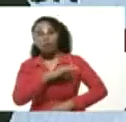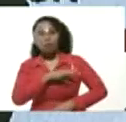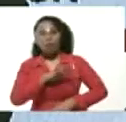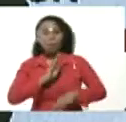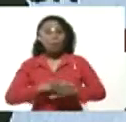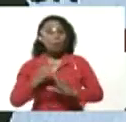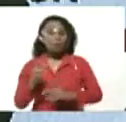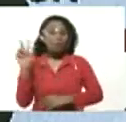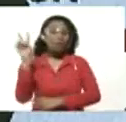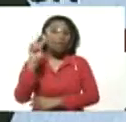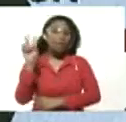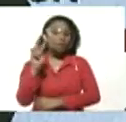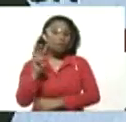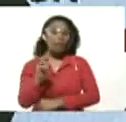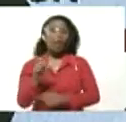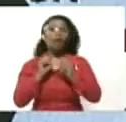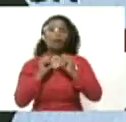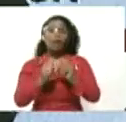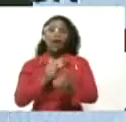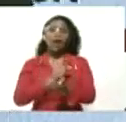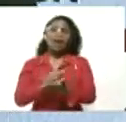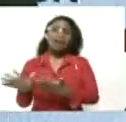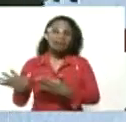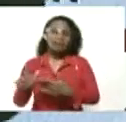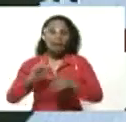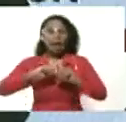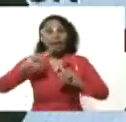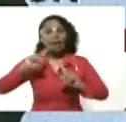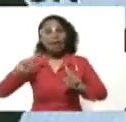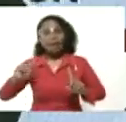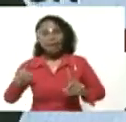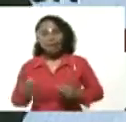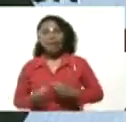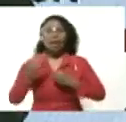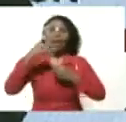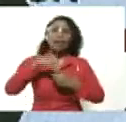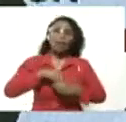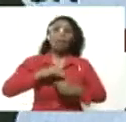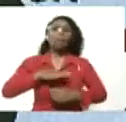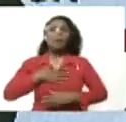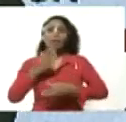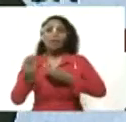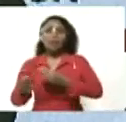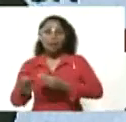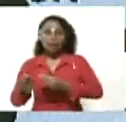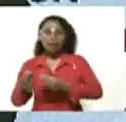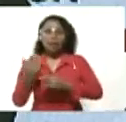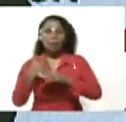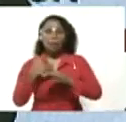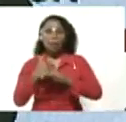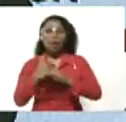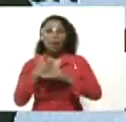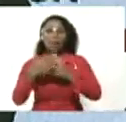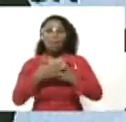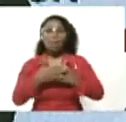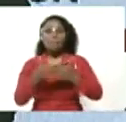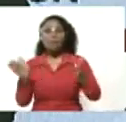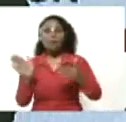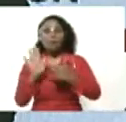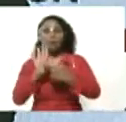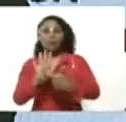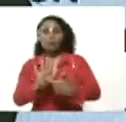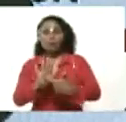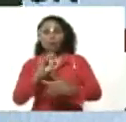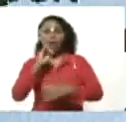si Venezuela sigue gastando tantas energías internas, puede quedar a merced de los depredadores nacionales